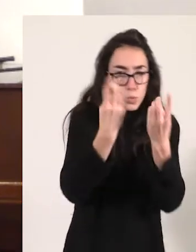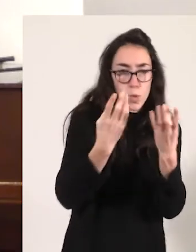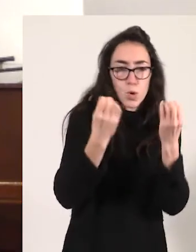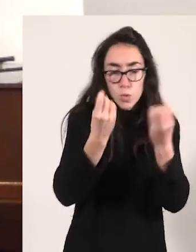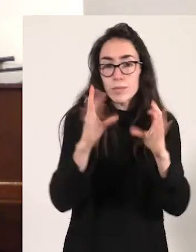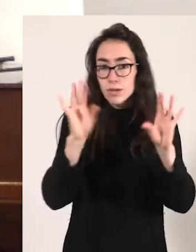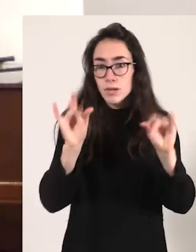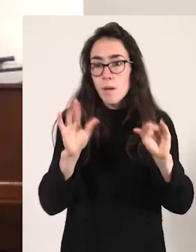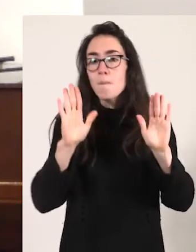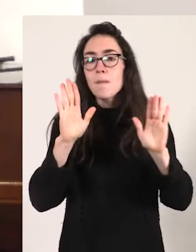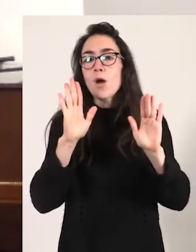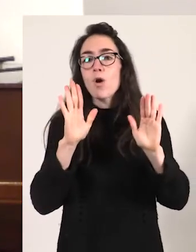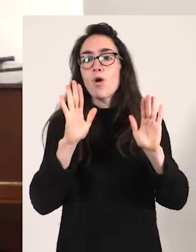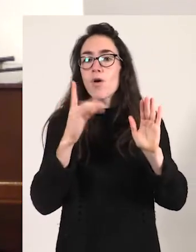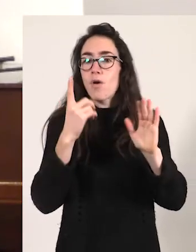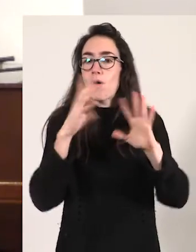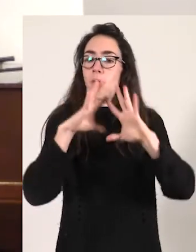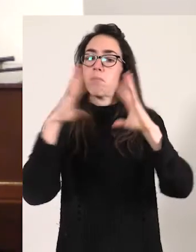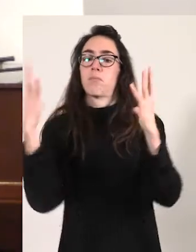números, números, números,